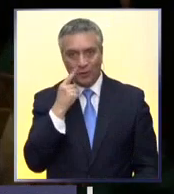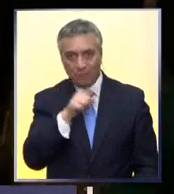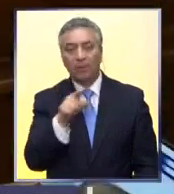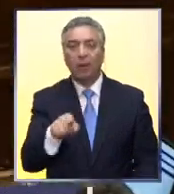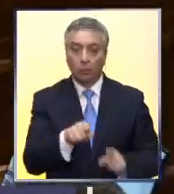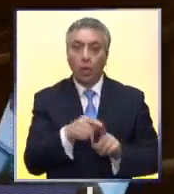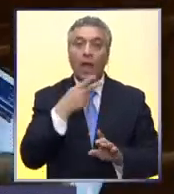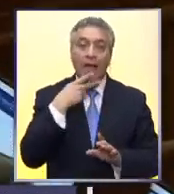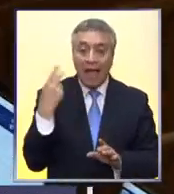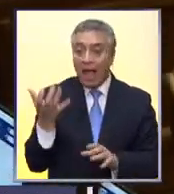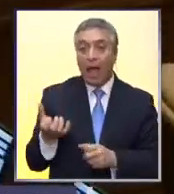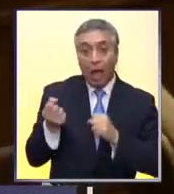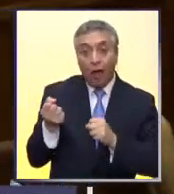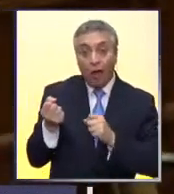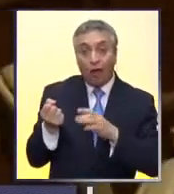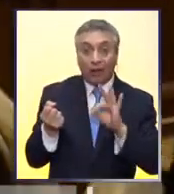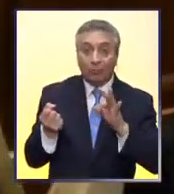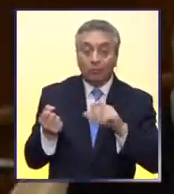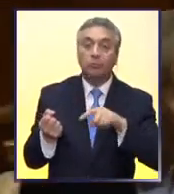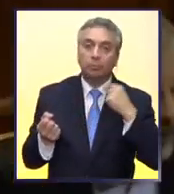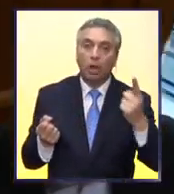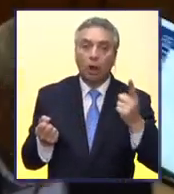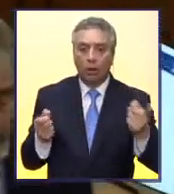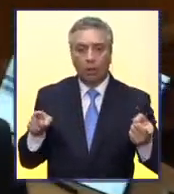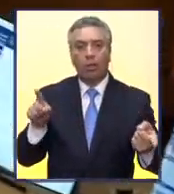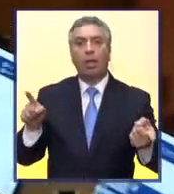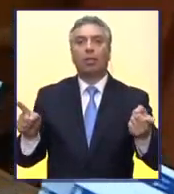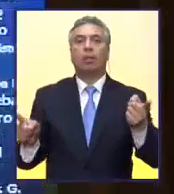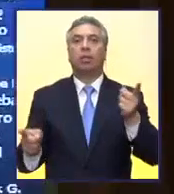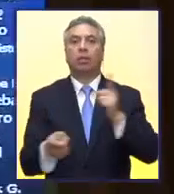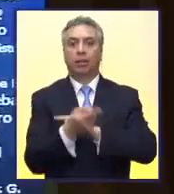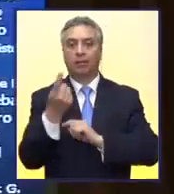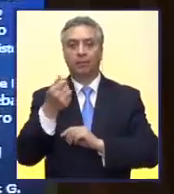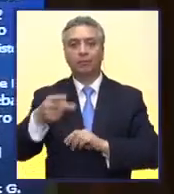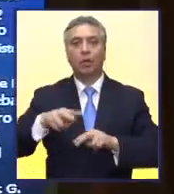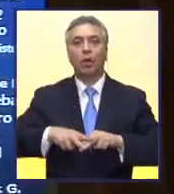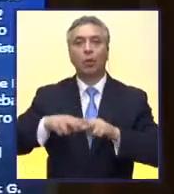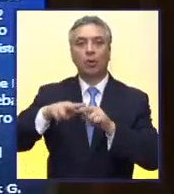una parte, pero giran, quizás sin querer, de su cuenta de ahorro de popularidad.